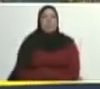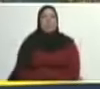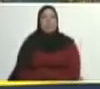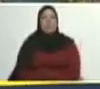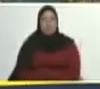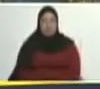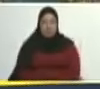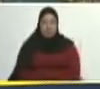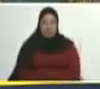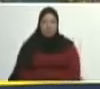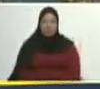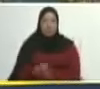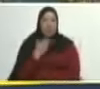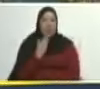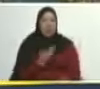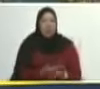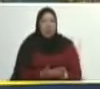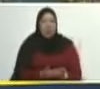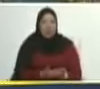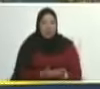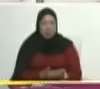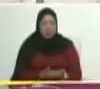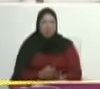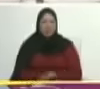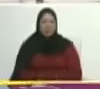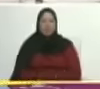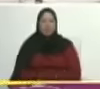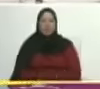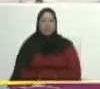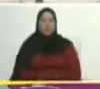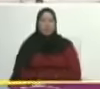Muchas gracias. Thank you very much.